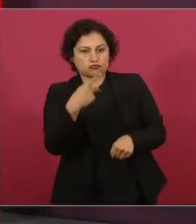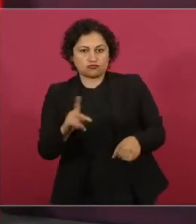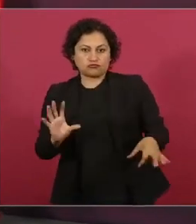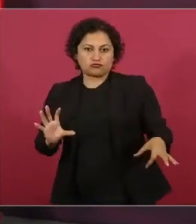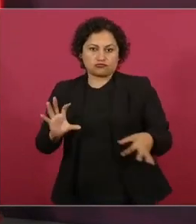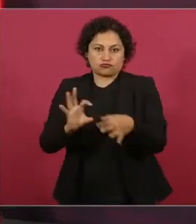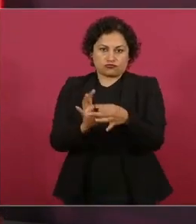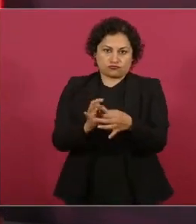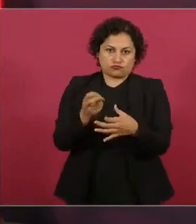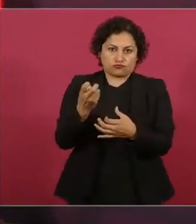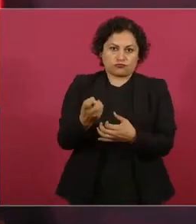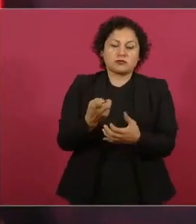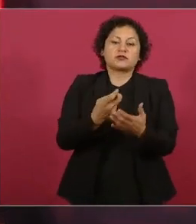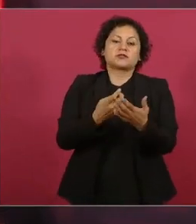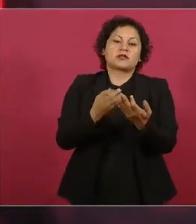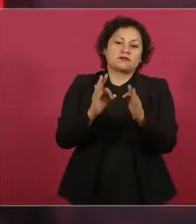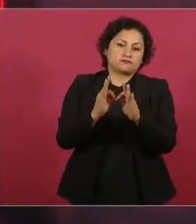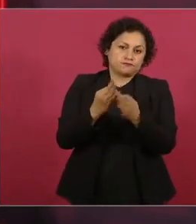locales